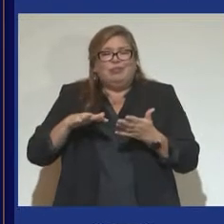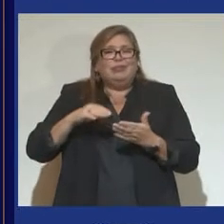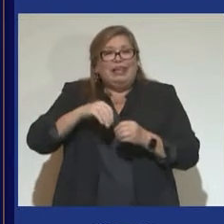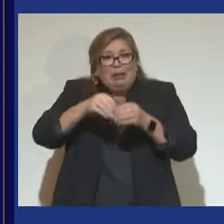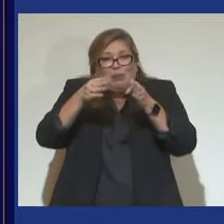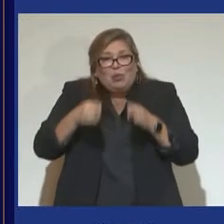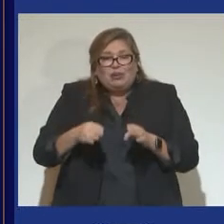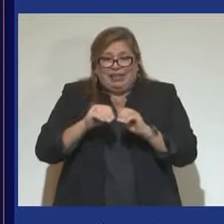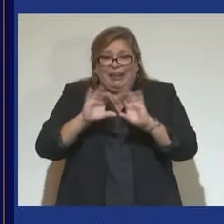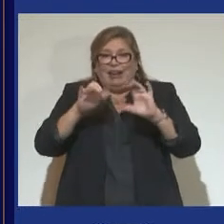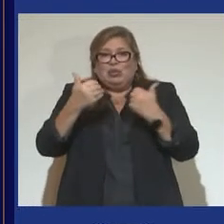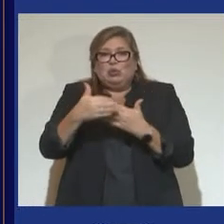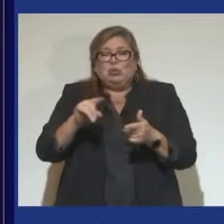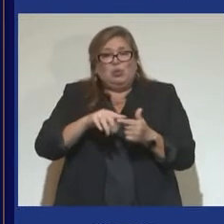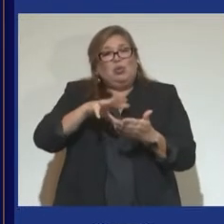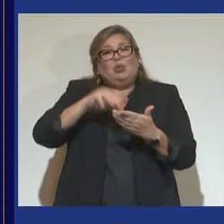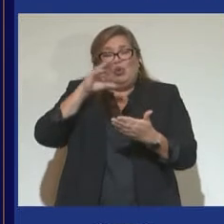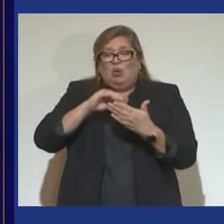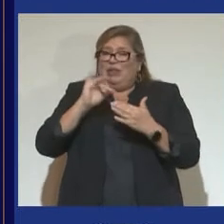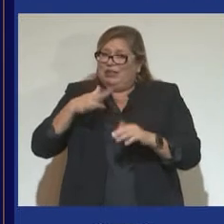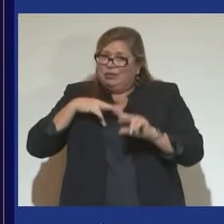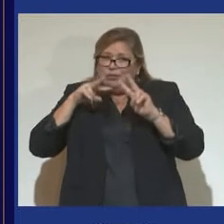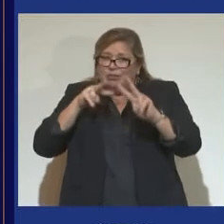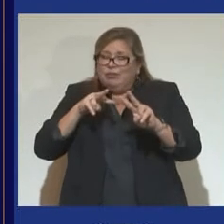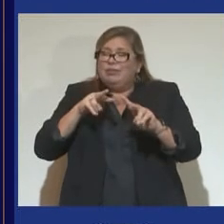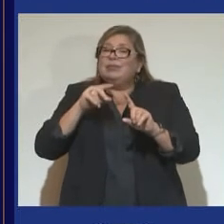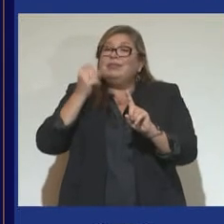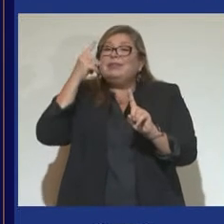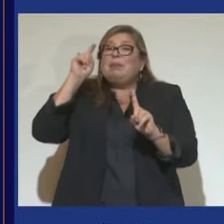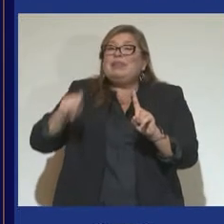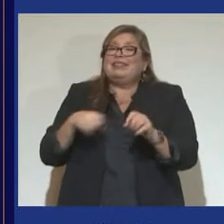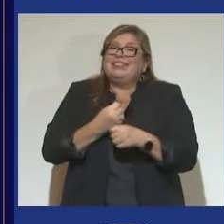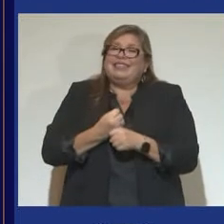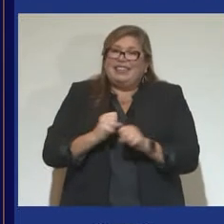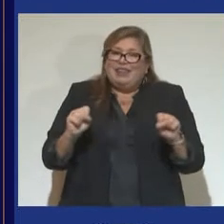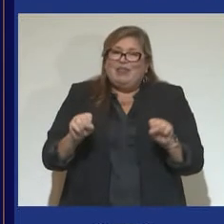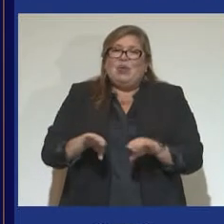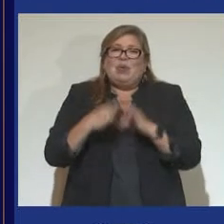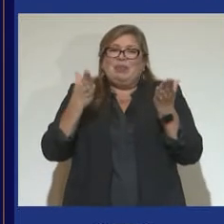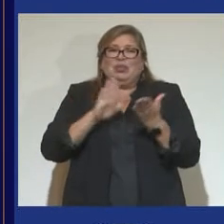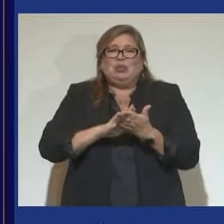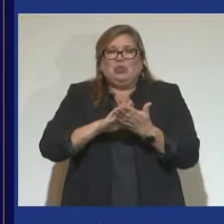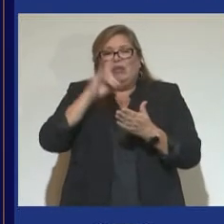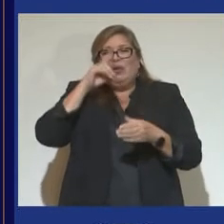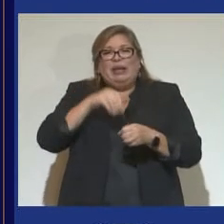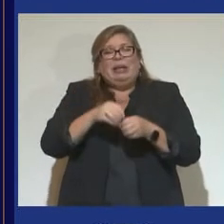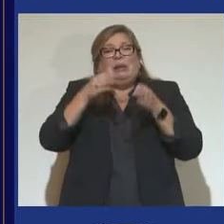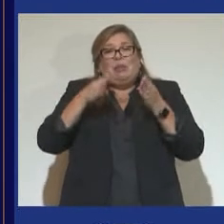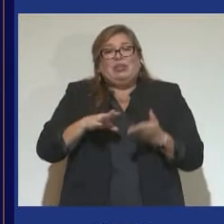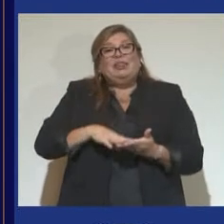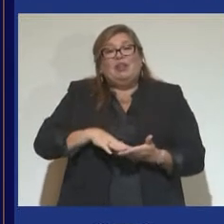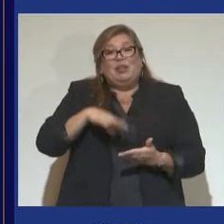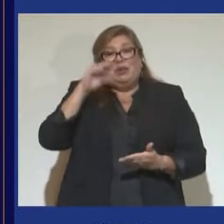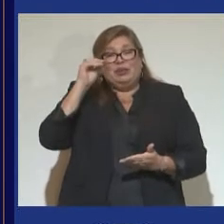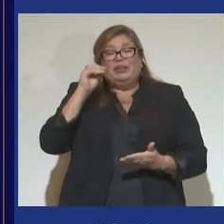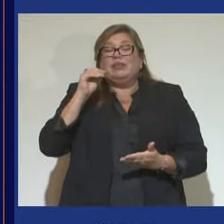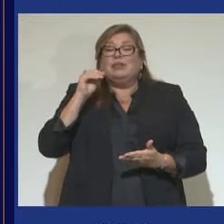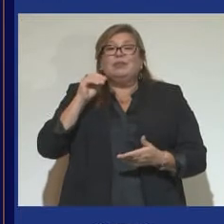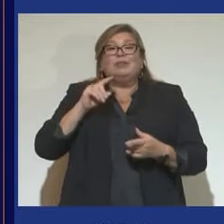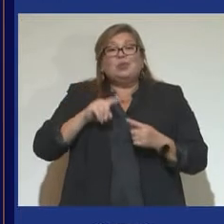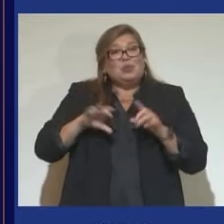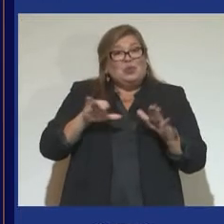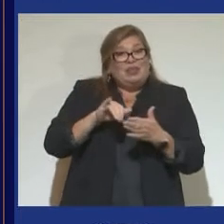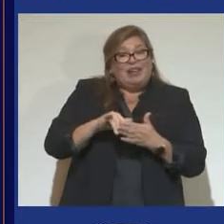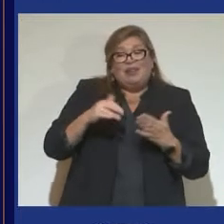aprendizaje en persona eso es nuestro objetivo de manera segura reabrir las escuelas para aprendizaje en